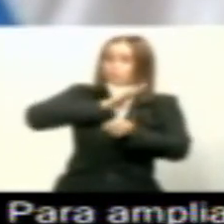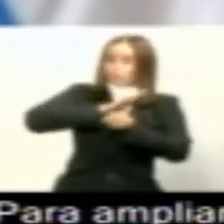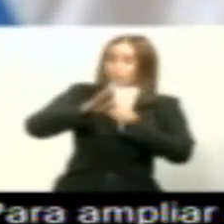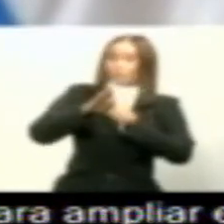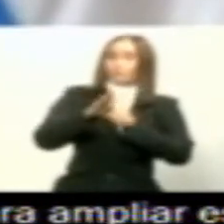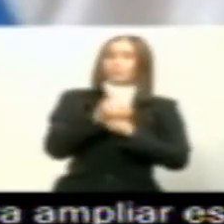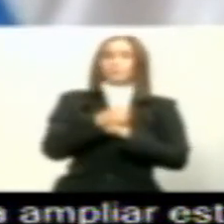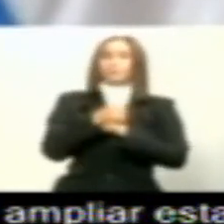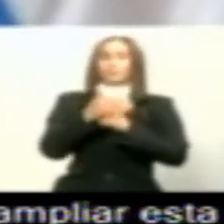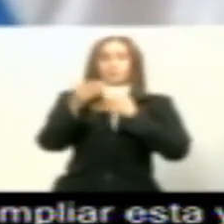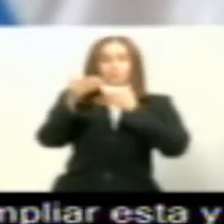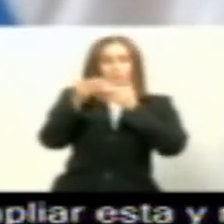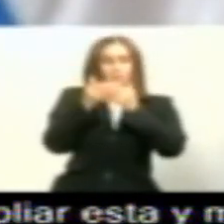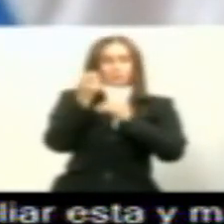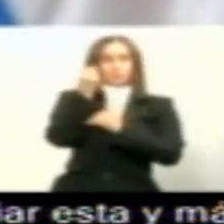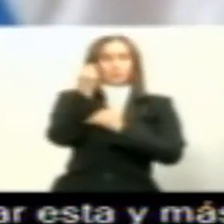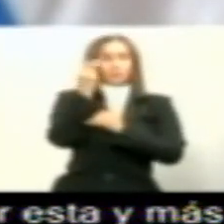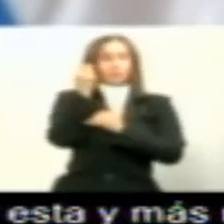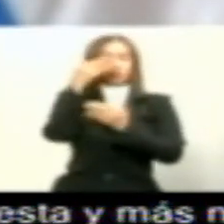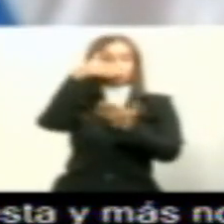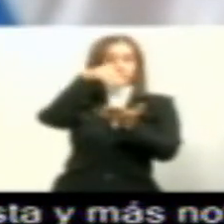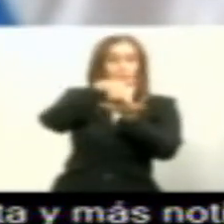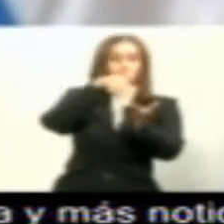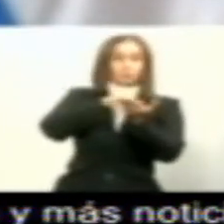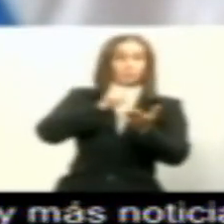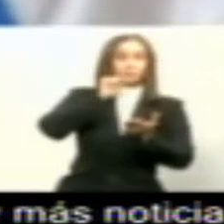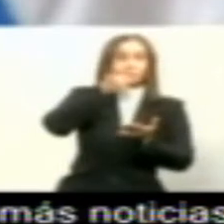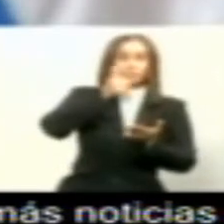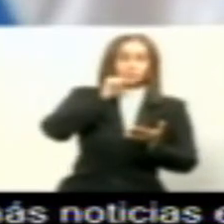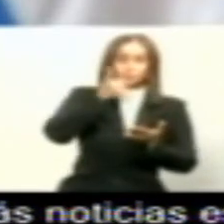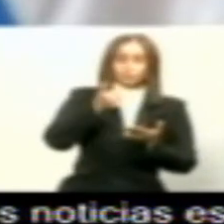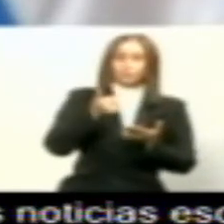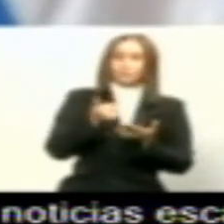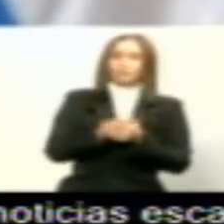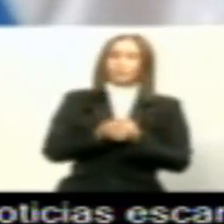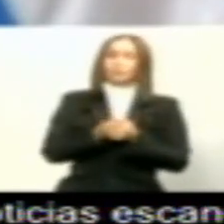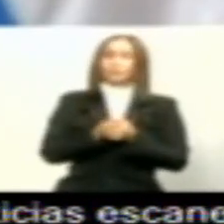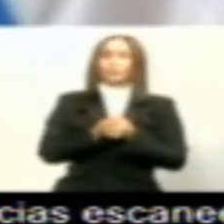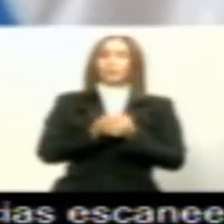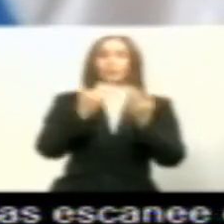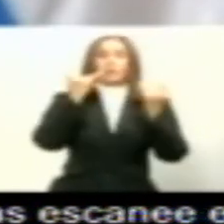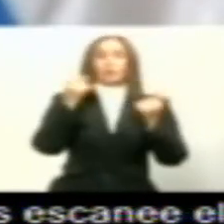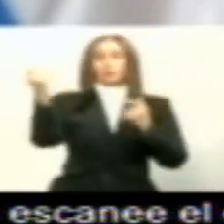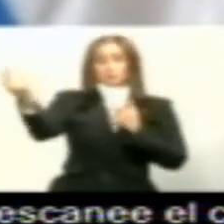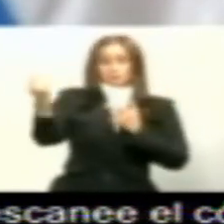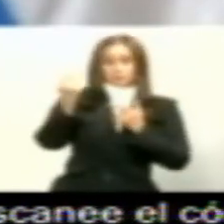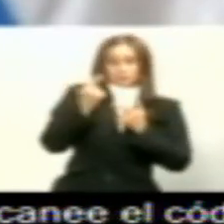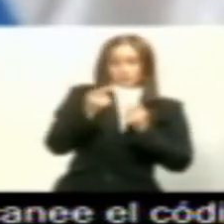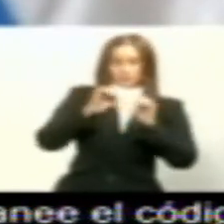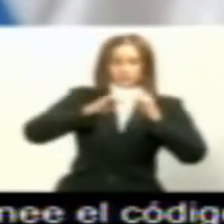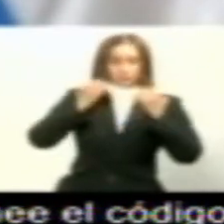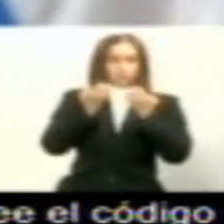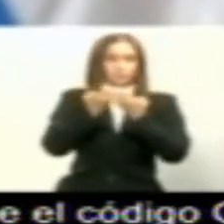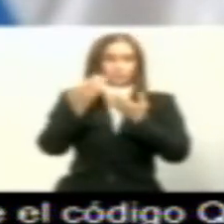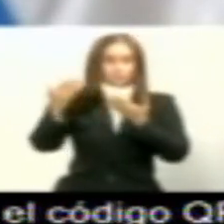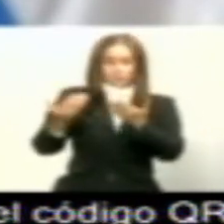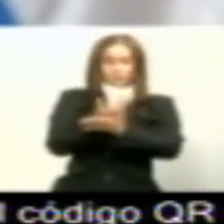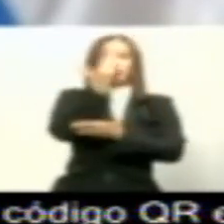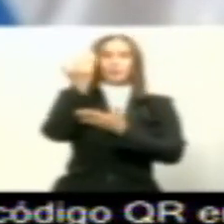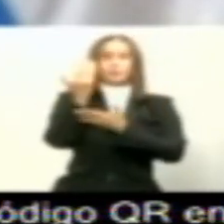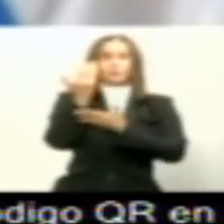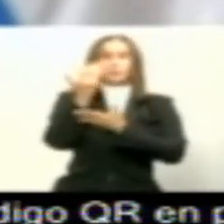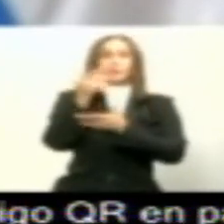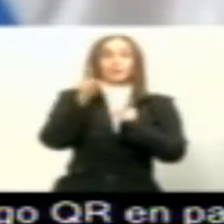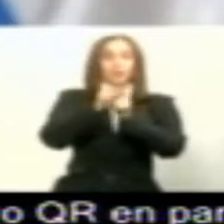procesando cerca de 12.000 pruebas diarias. Y acaban de llegar dos maquinarias nuevas que nos van a